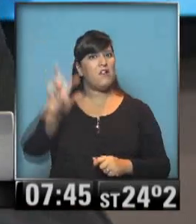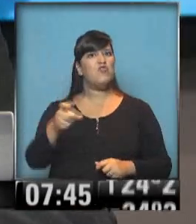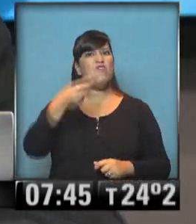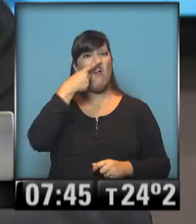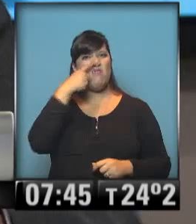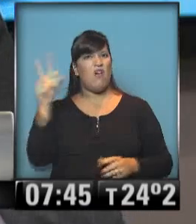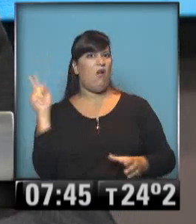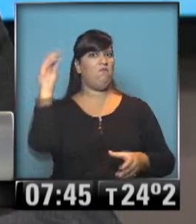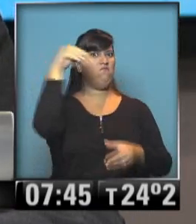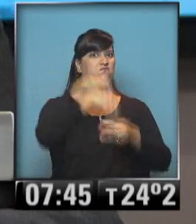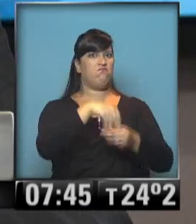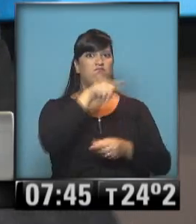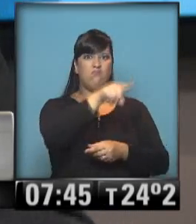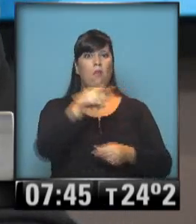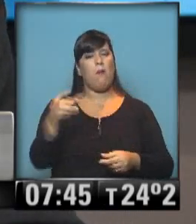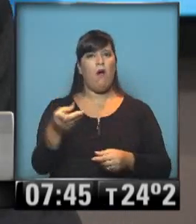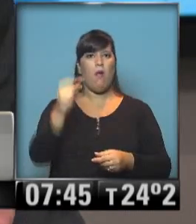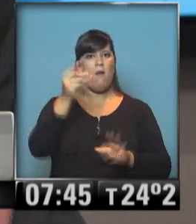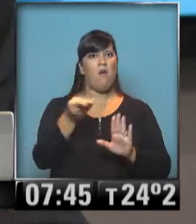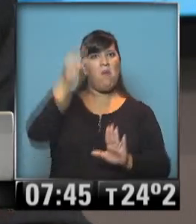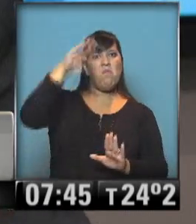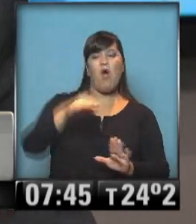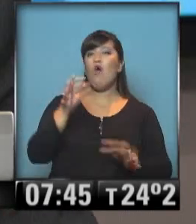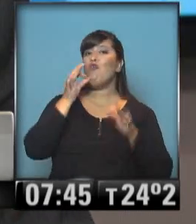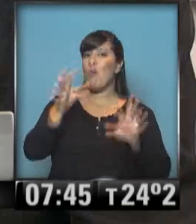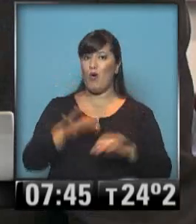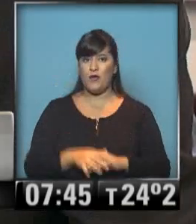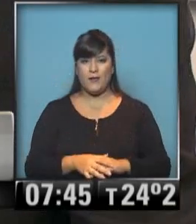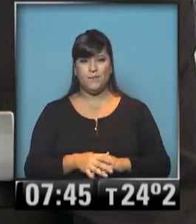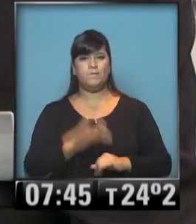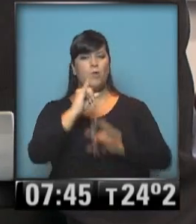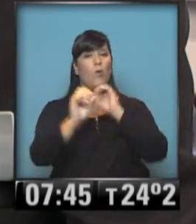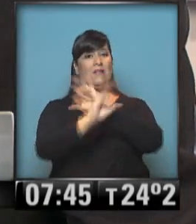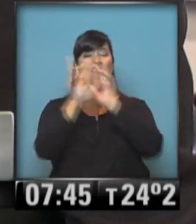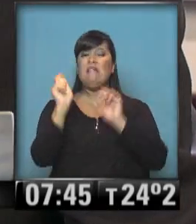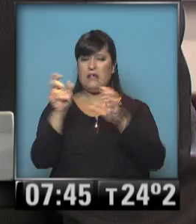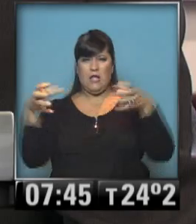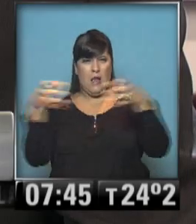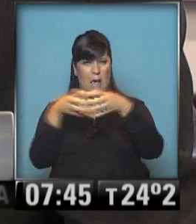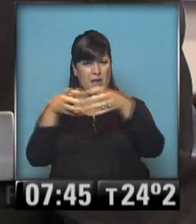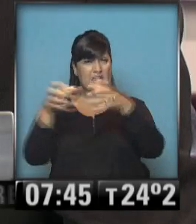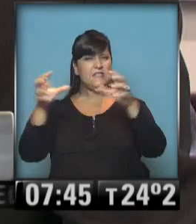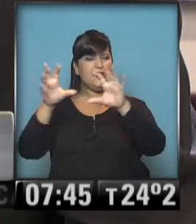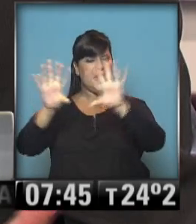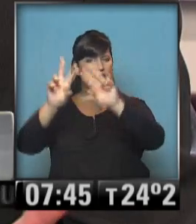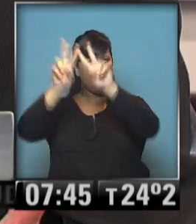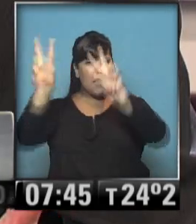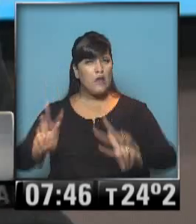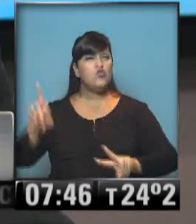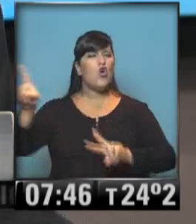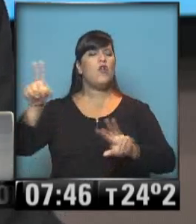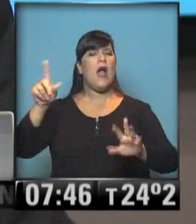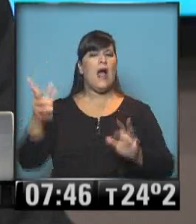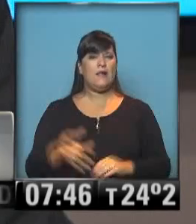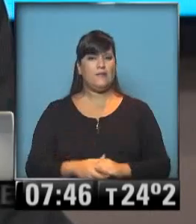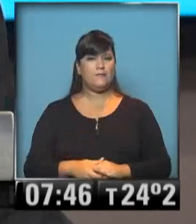la operación para llevarlo para arriba levarlo para abo a ver transparante quiénes son las grandes multinacionales y vos fíjate quiénes son los grandes